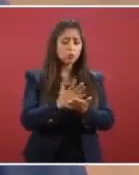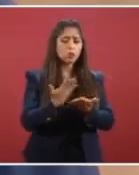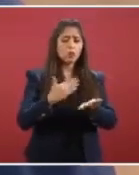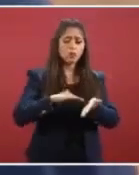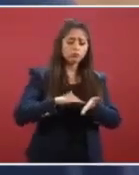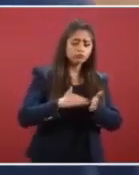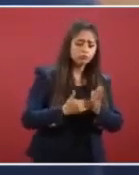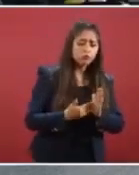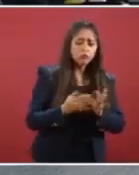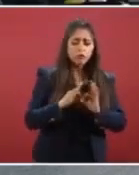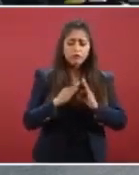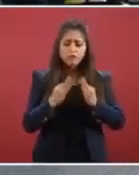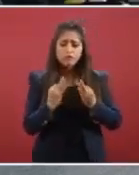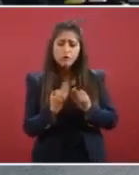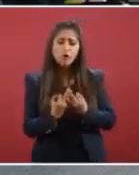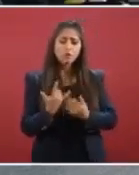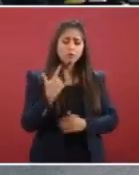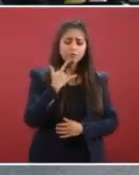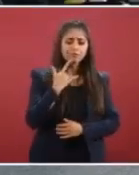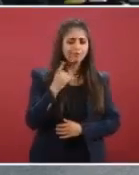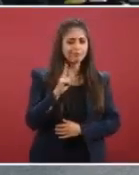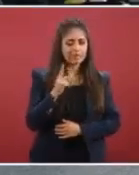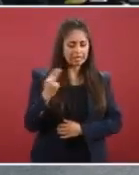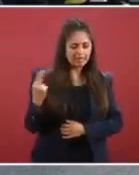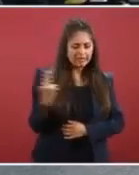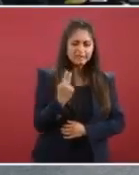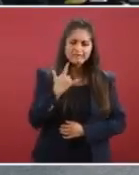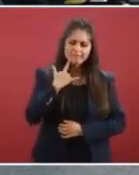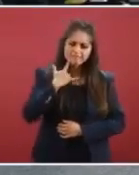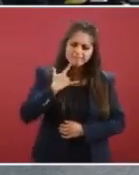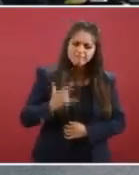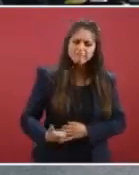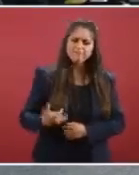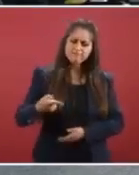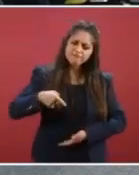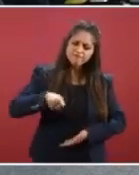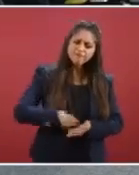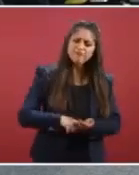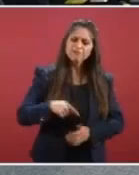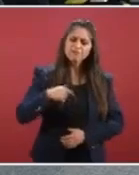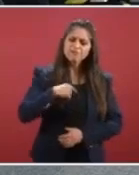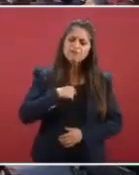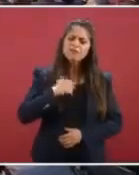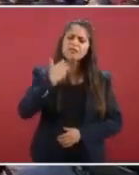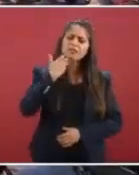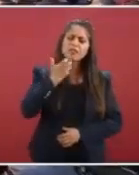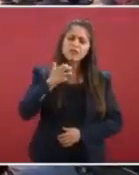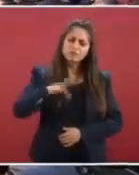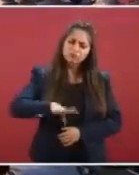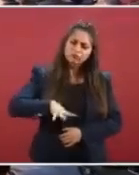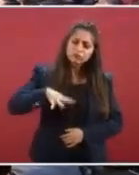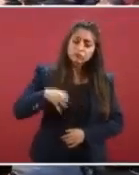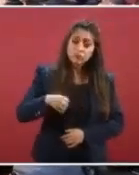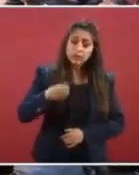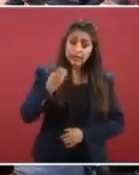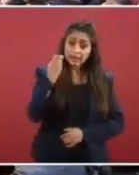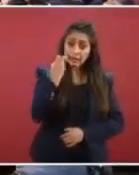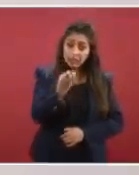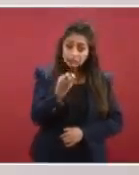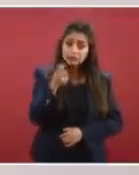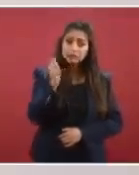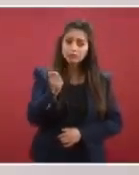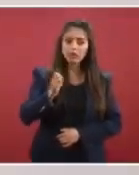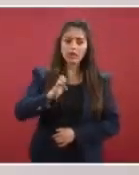requieren ganas, se requiere pasión, y esa es labor de los